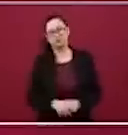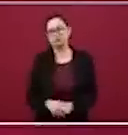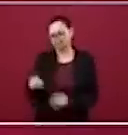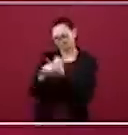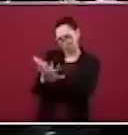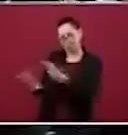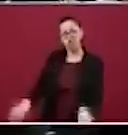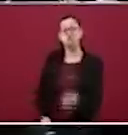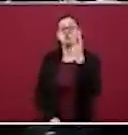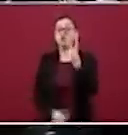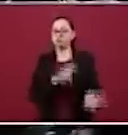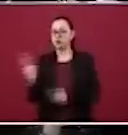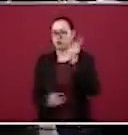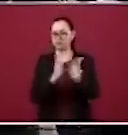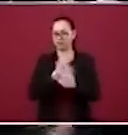Dos más.